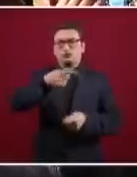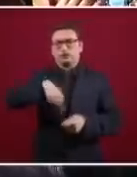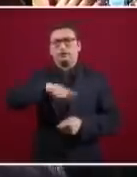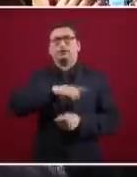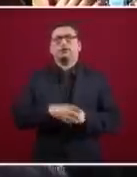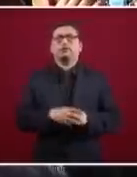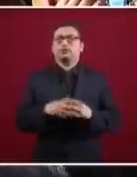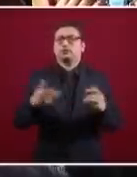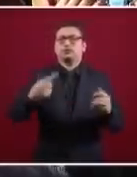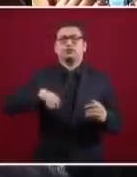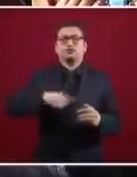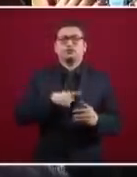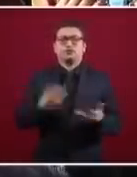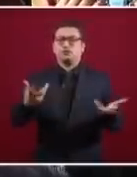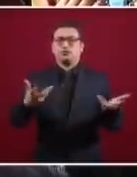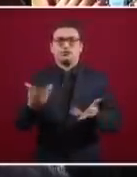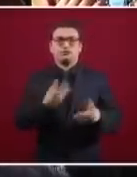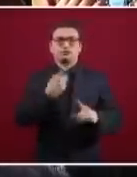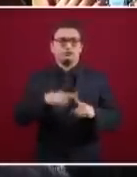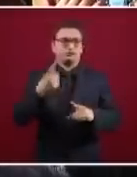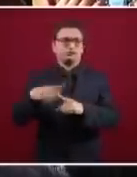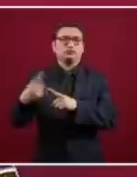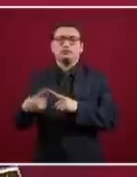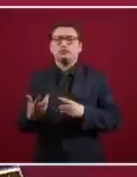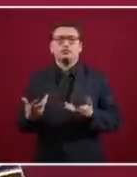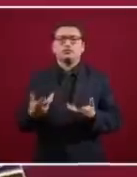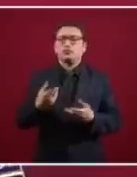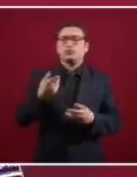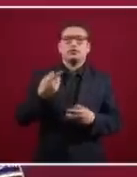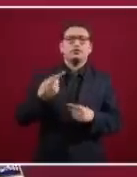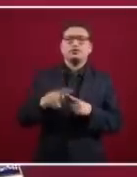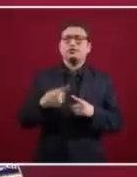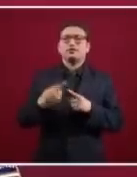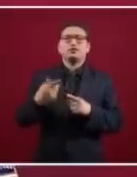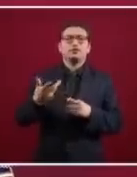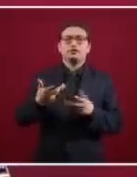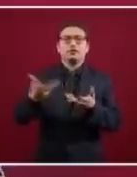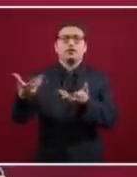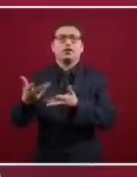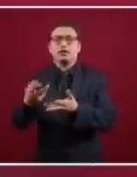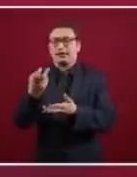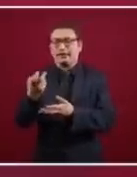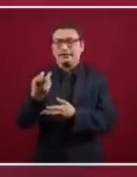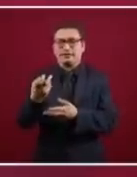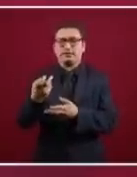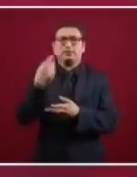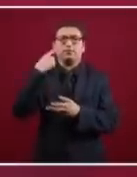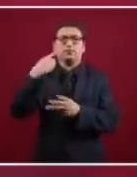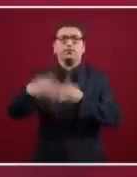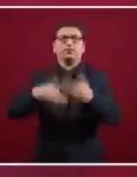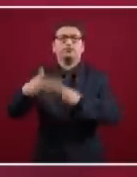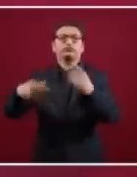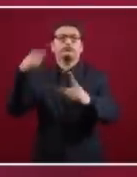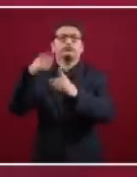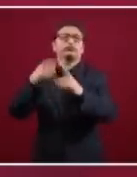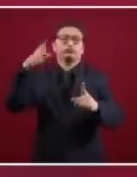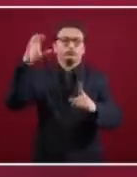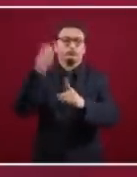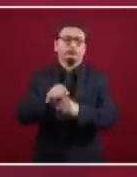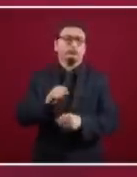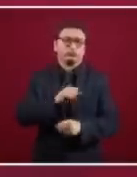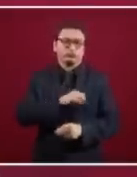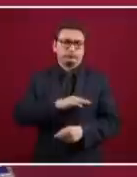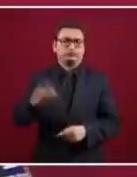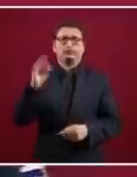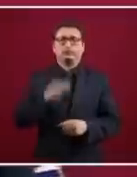acciones que se establece quién hace cuál de las cosas para poder lograr los objetivos que tenemos